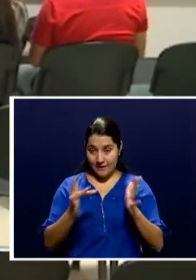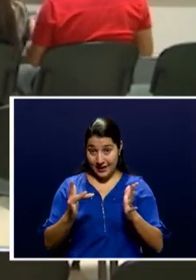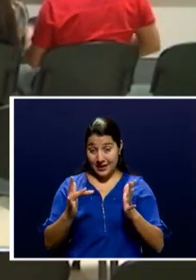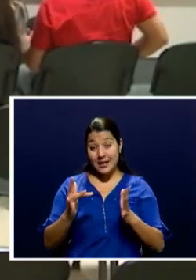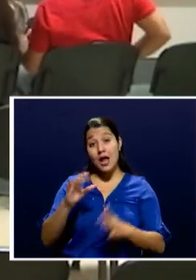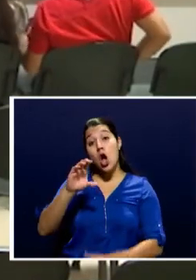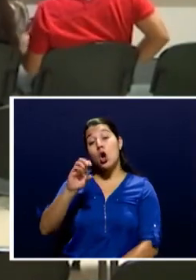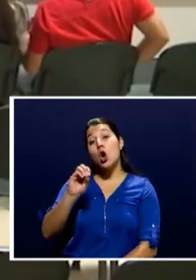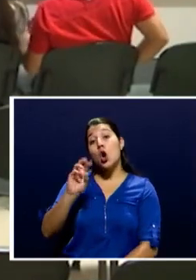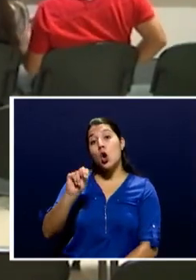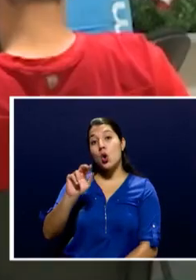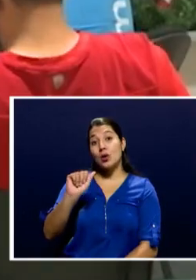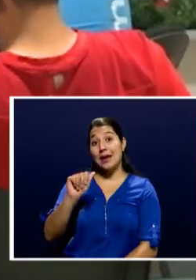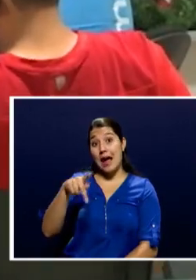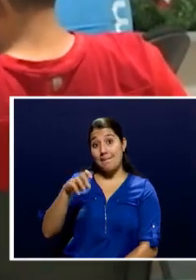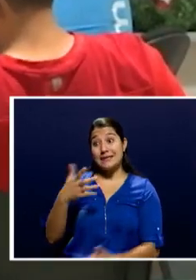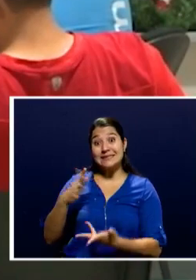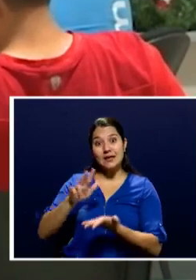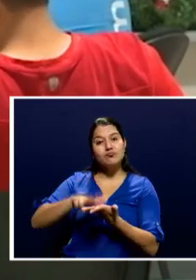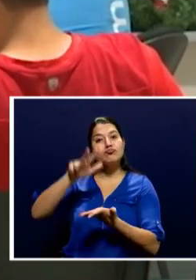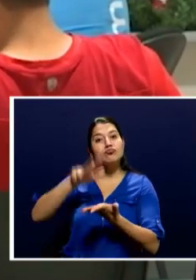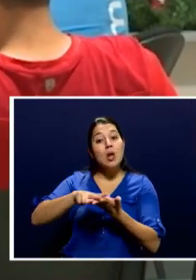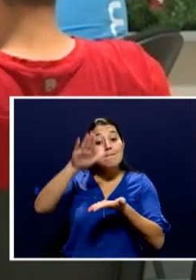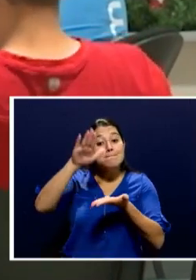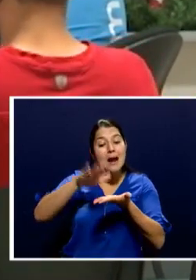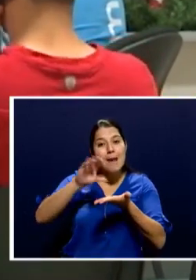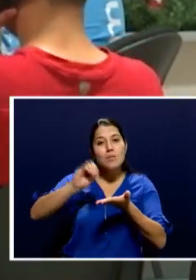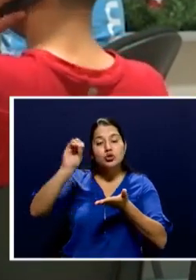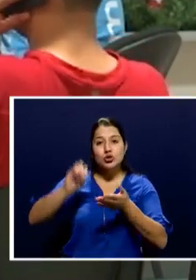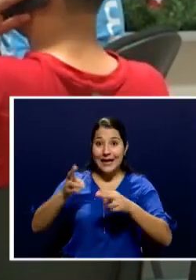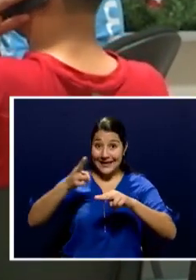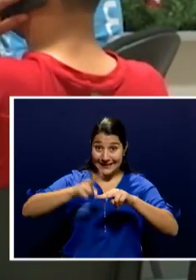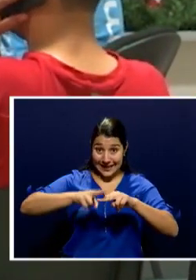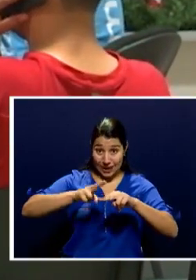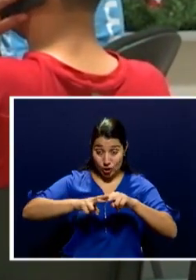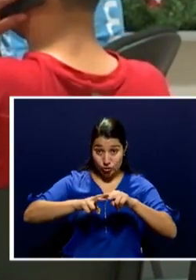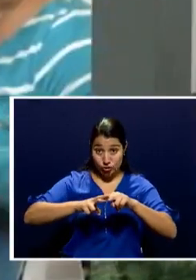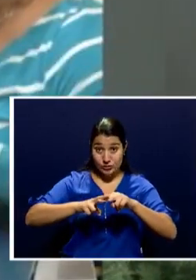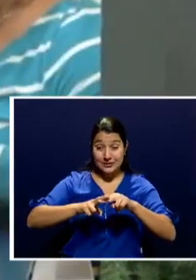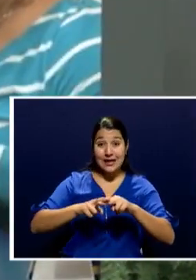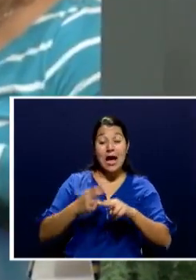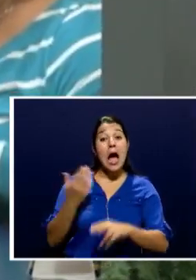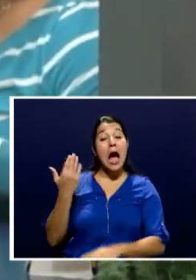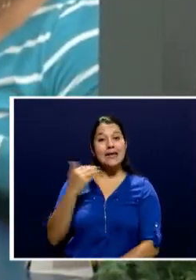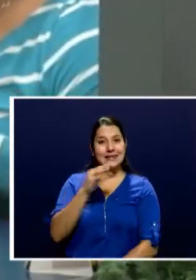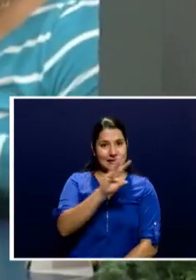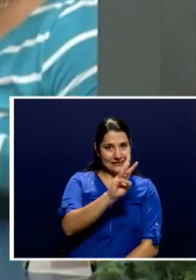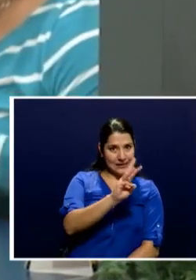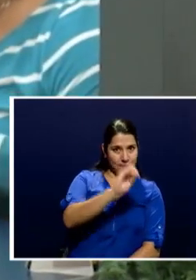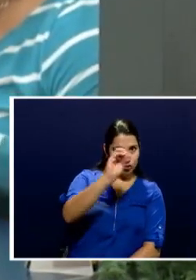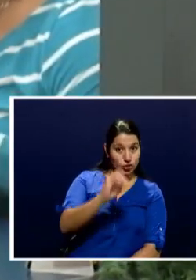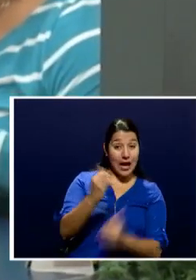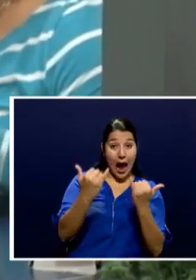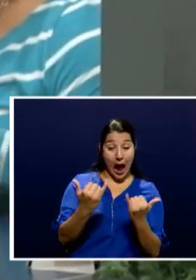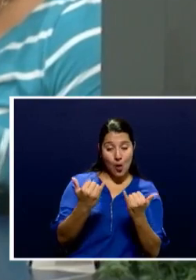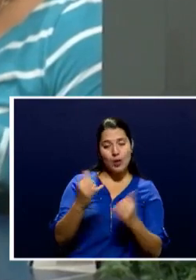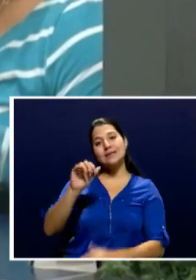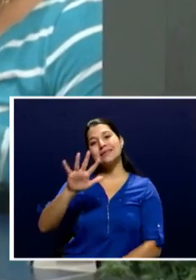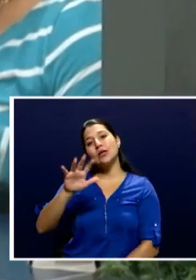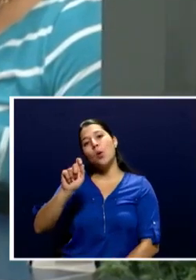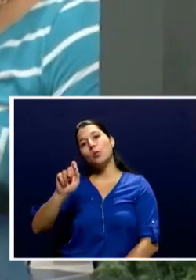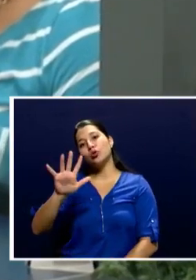de CONAPE aprobó una disminución de la tasa de interés de los créditos, que bajó del 6 al